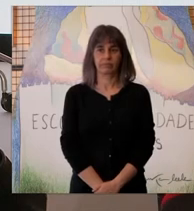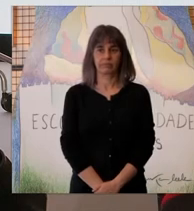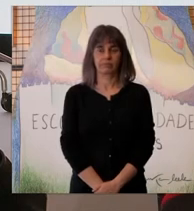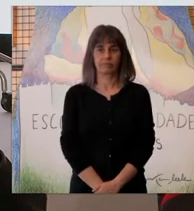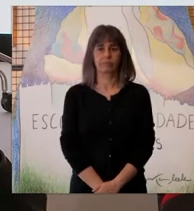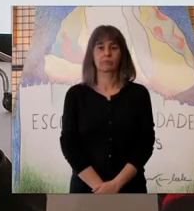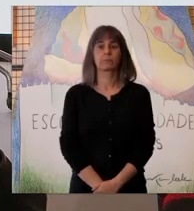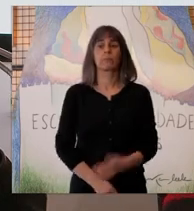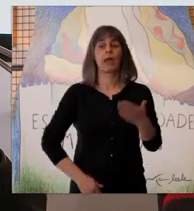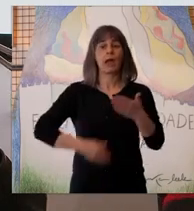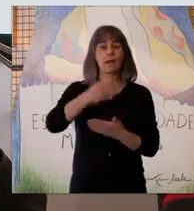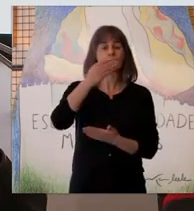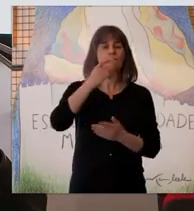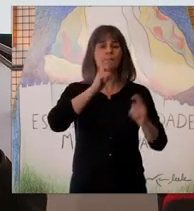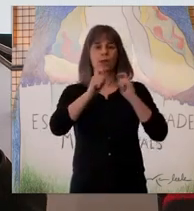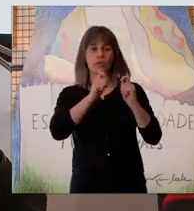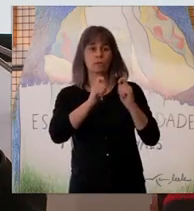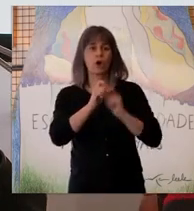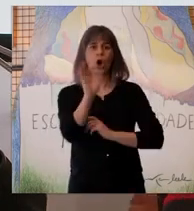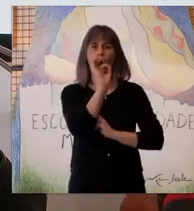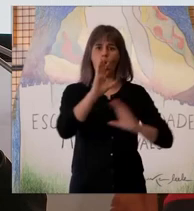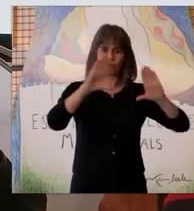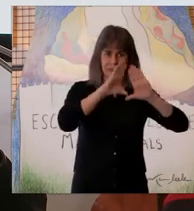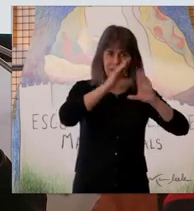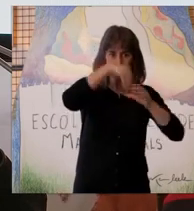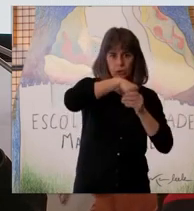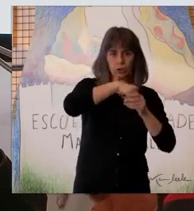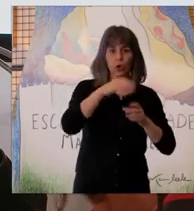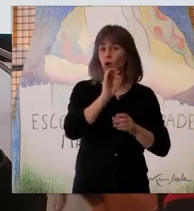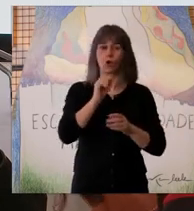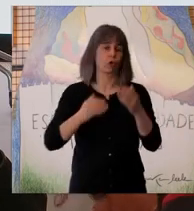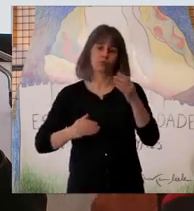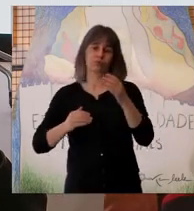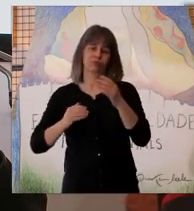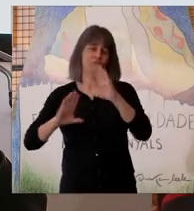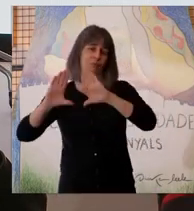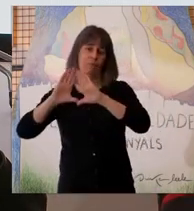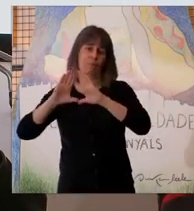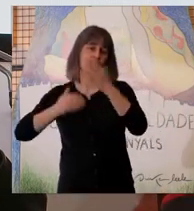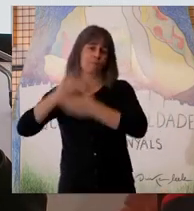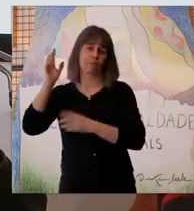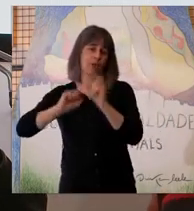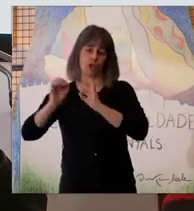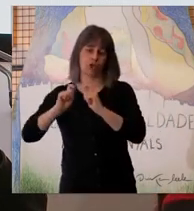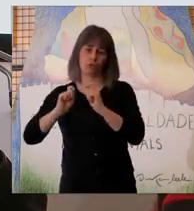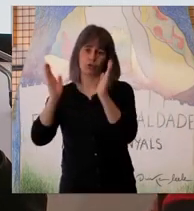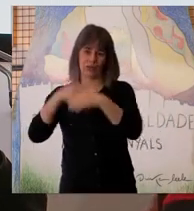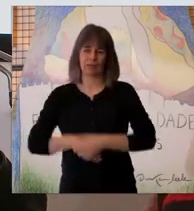el periodismo o es feminista o no es periodismo Buenos días a todas